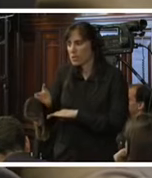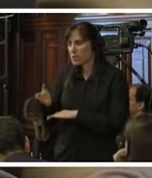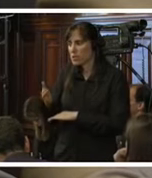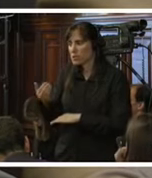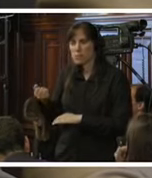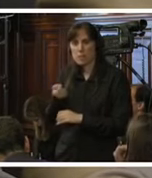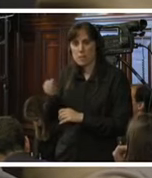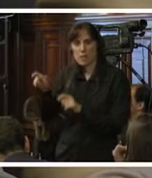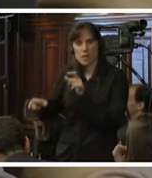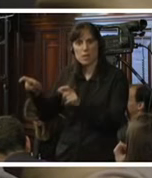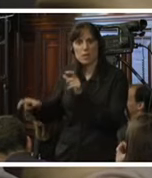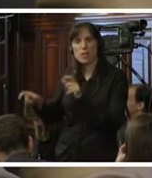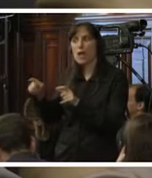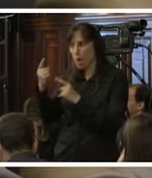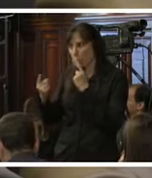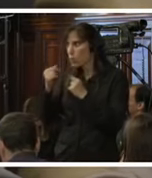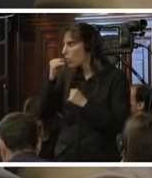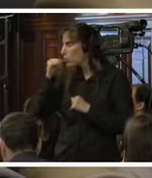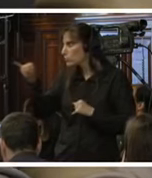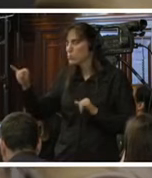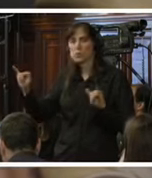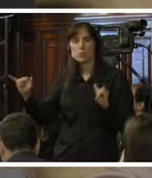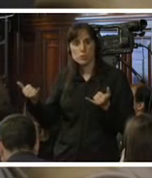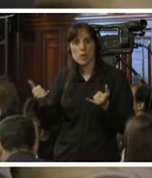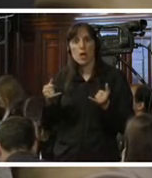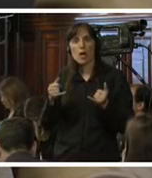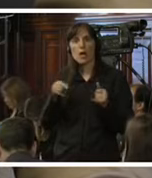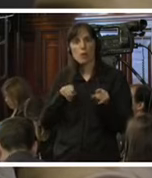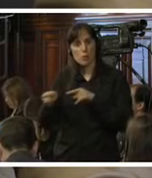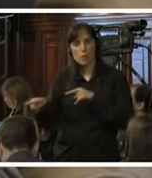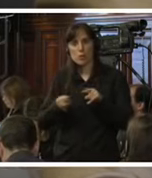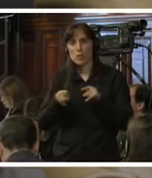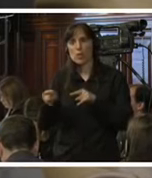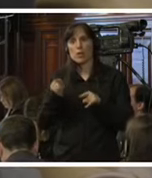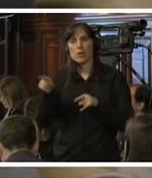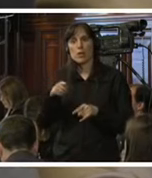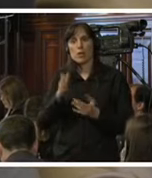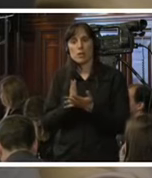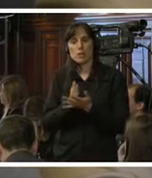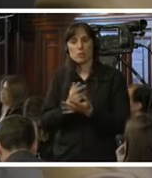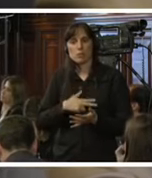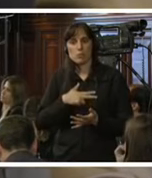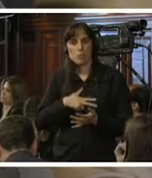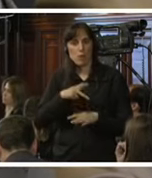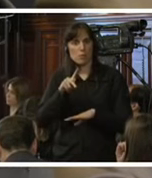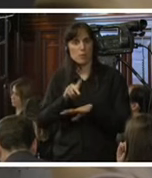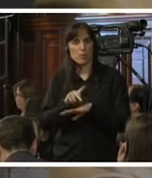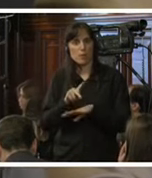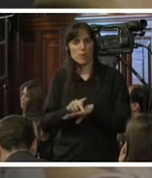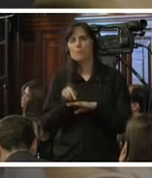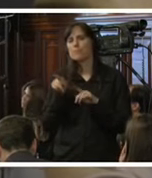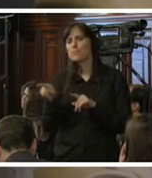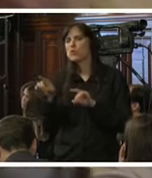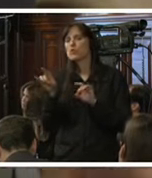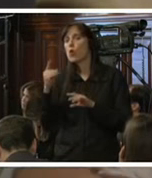fueron denunciadas en este caso, entre otras, por la propia Coordinadora de Derechos Humanos del Paraguay en su momento. Pero no solamente respecto a este